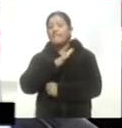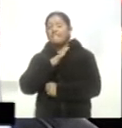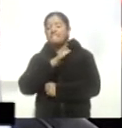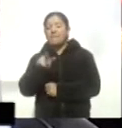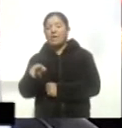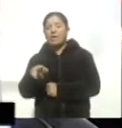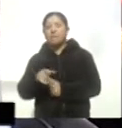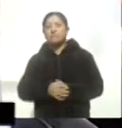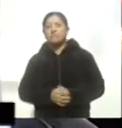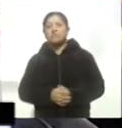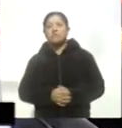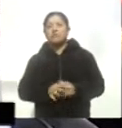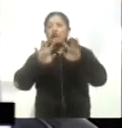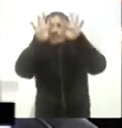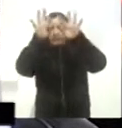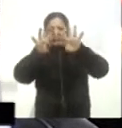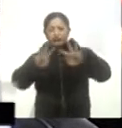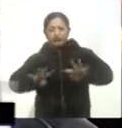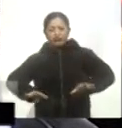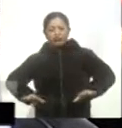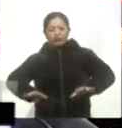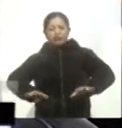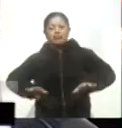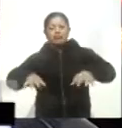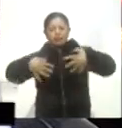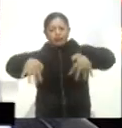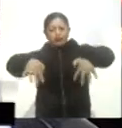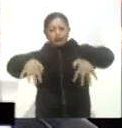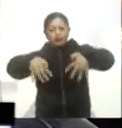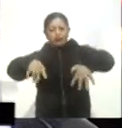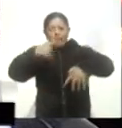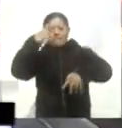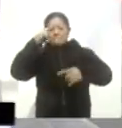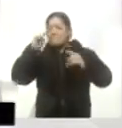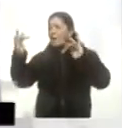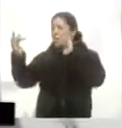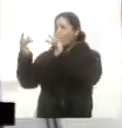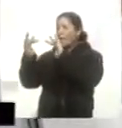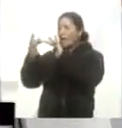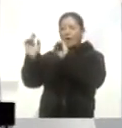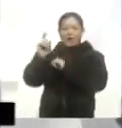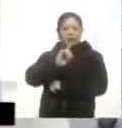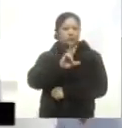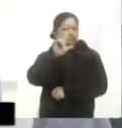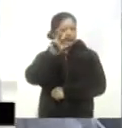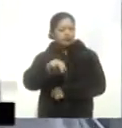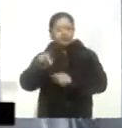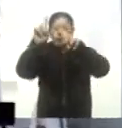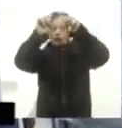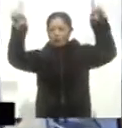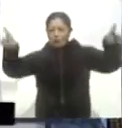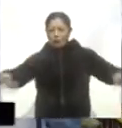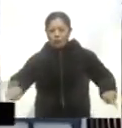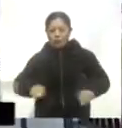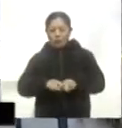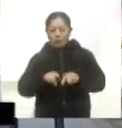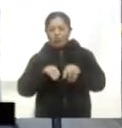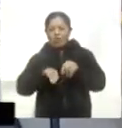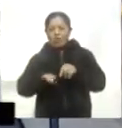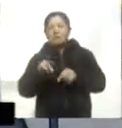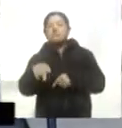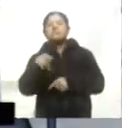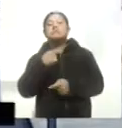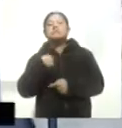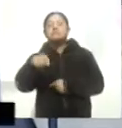cortinillas de plástico para evitar el contacto físico. El Instituto de Acceso a la Información Pública